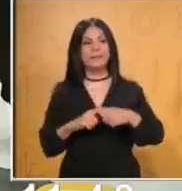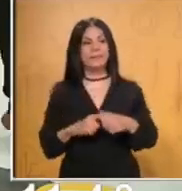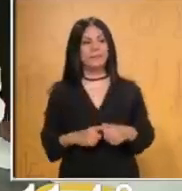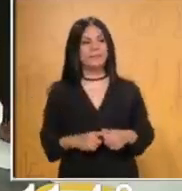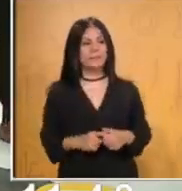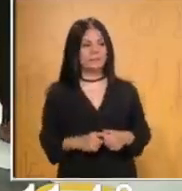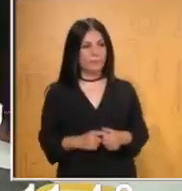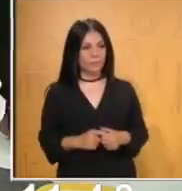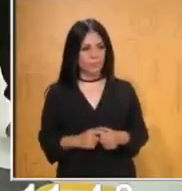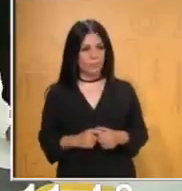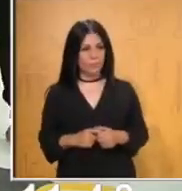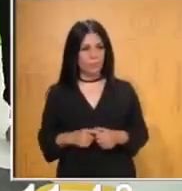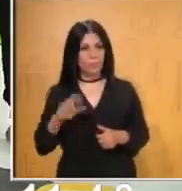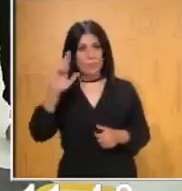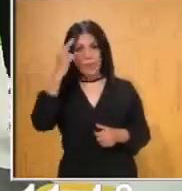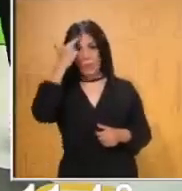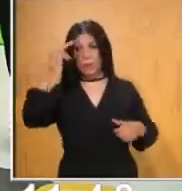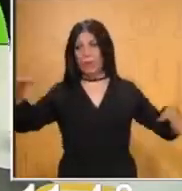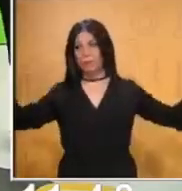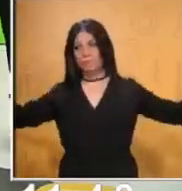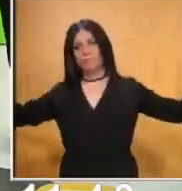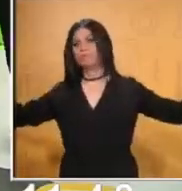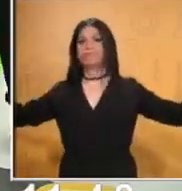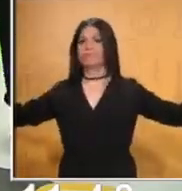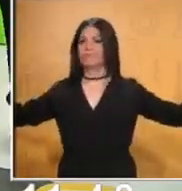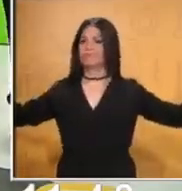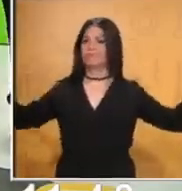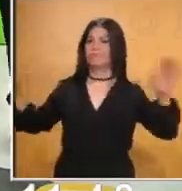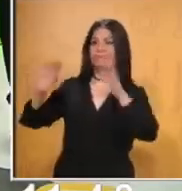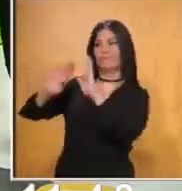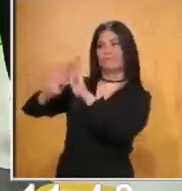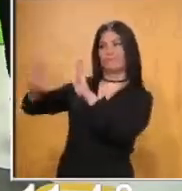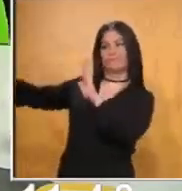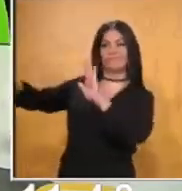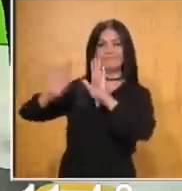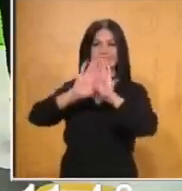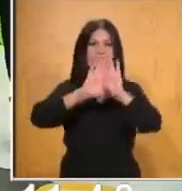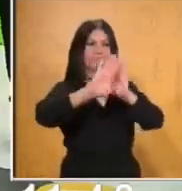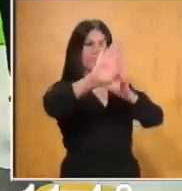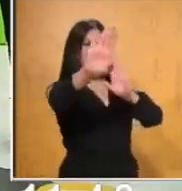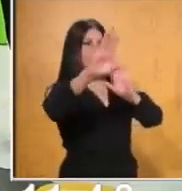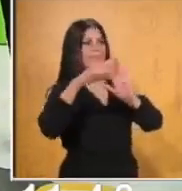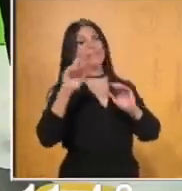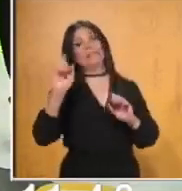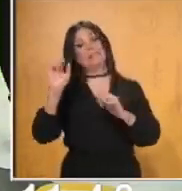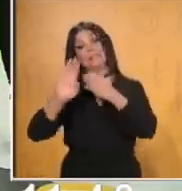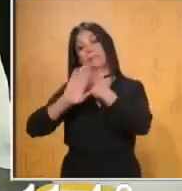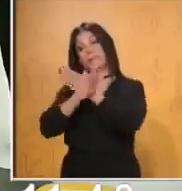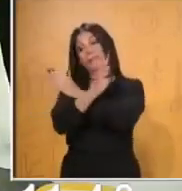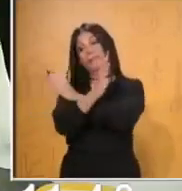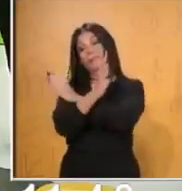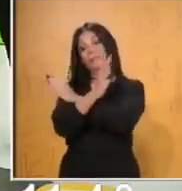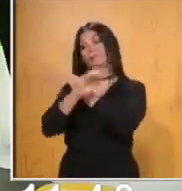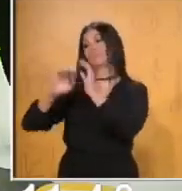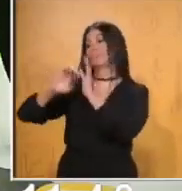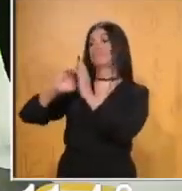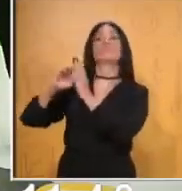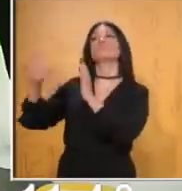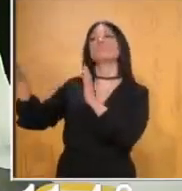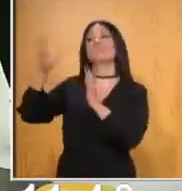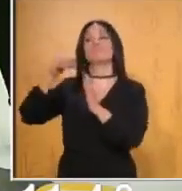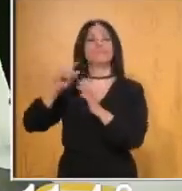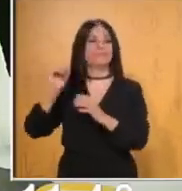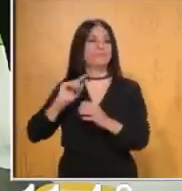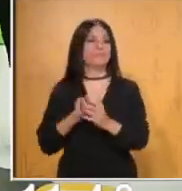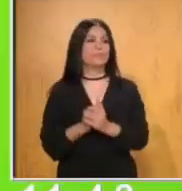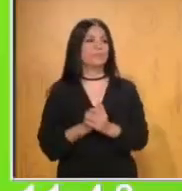estamos aquí listos. Recuerden, siempre la sana distancia. Ahorita vamos a hacer una activación musicalizada, pero fíjense bien, los que estamos en casita, si no se quieren